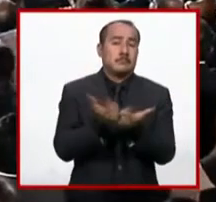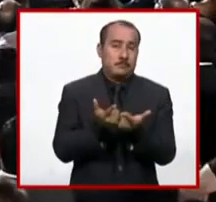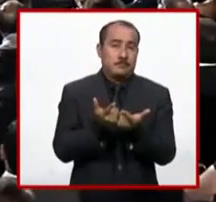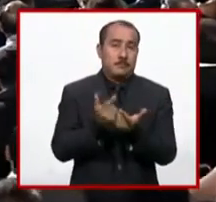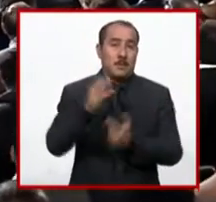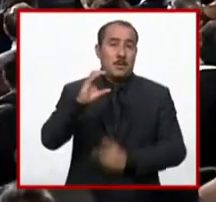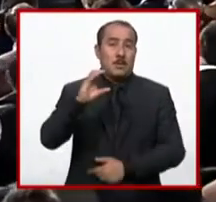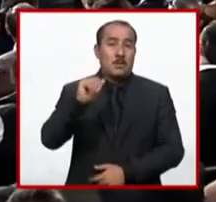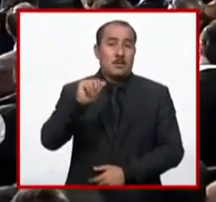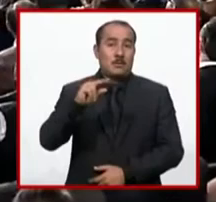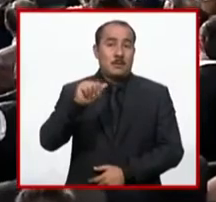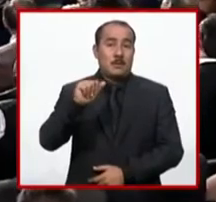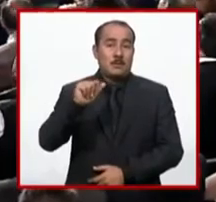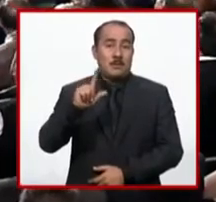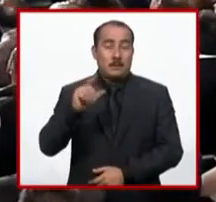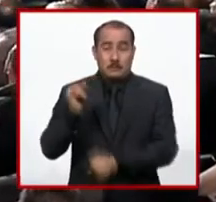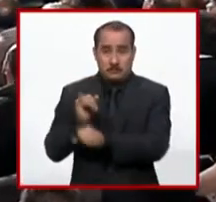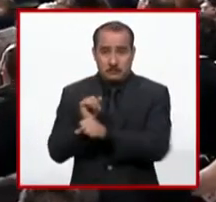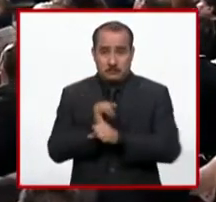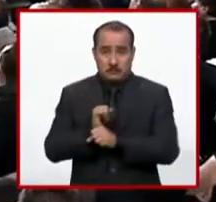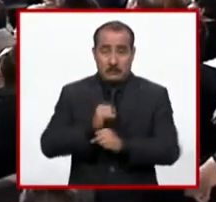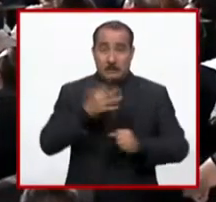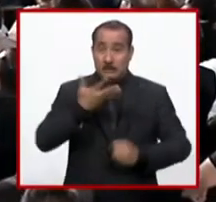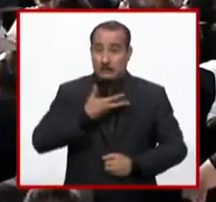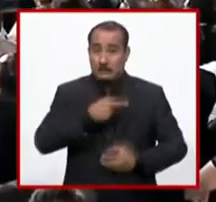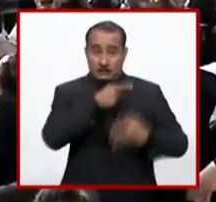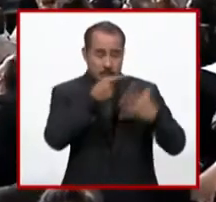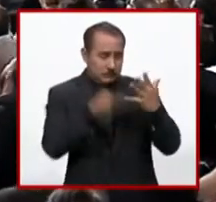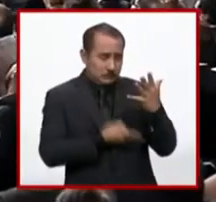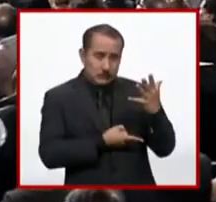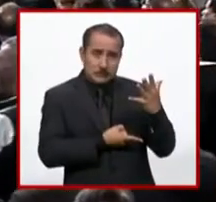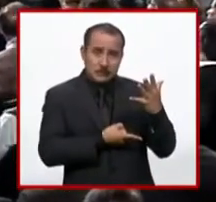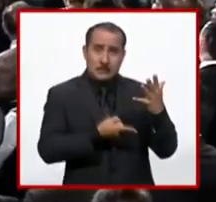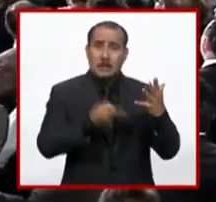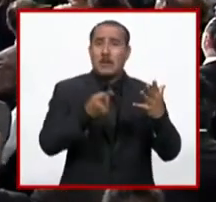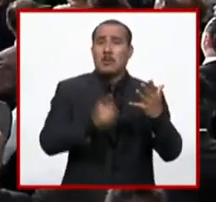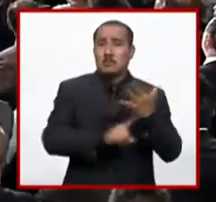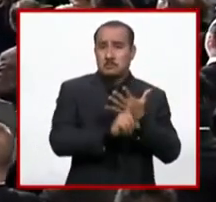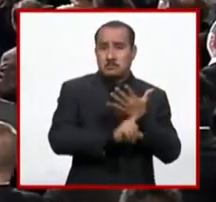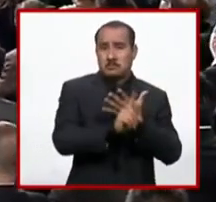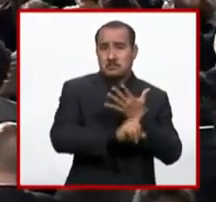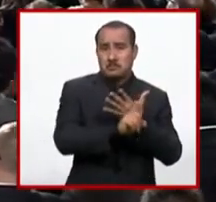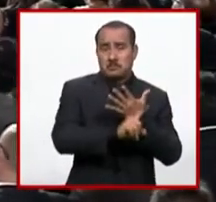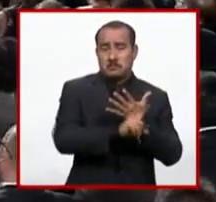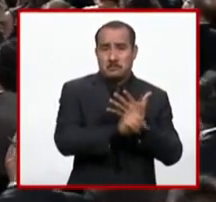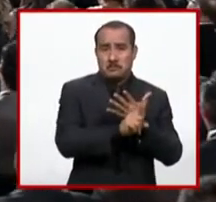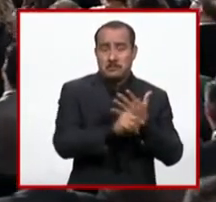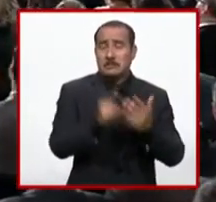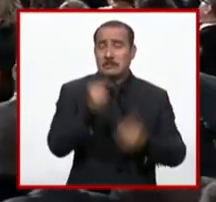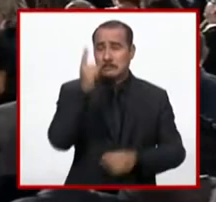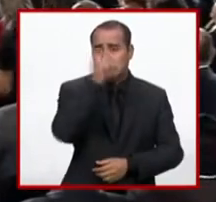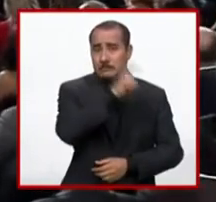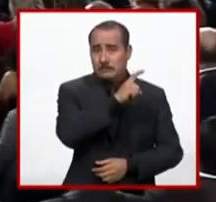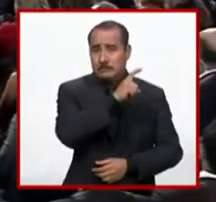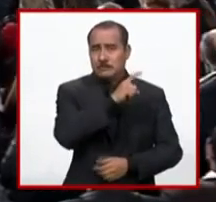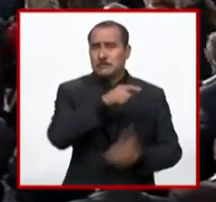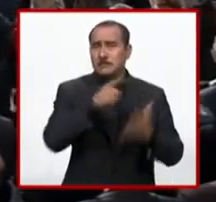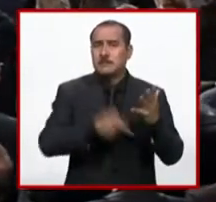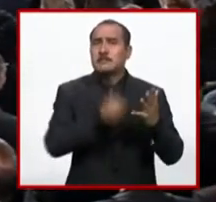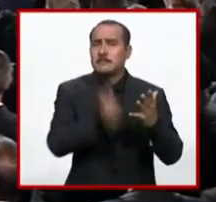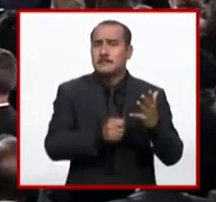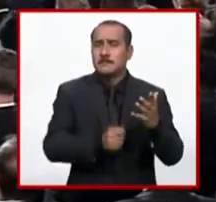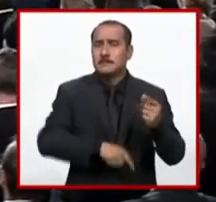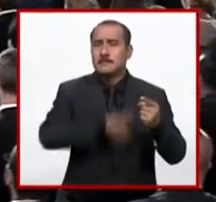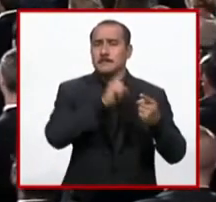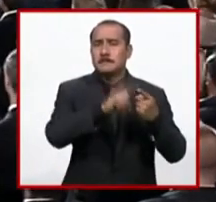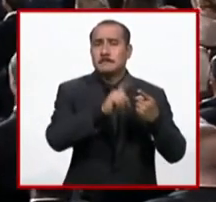a Coneval, hay cinco carencias que se miden para poder llegar a estos datos duros. El